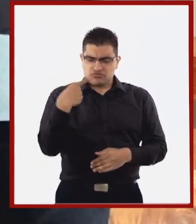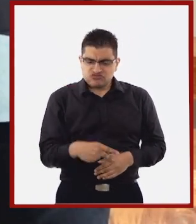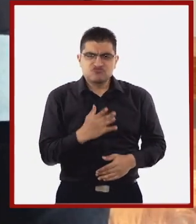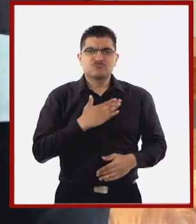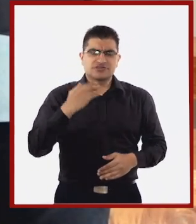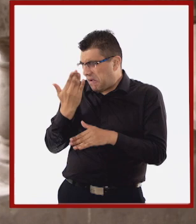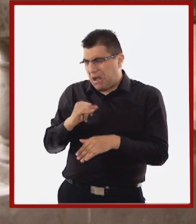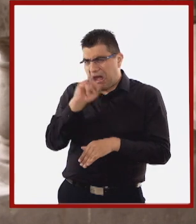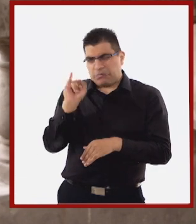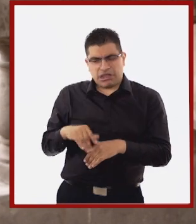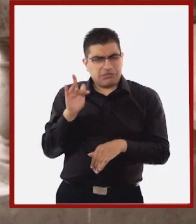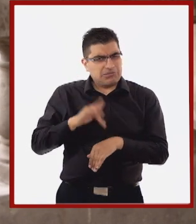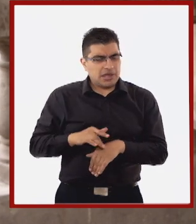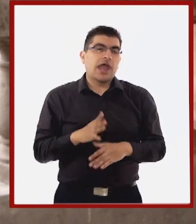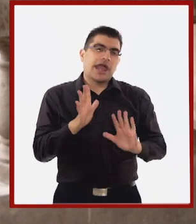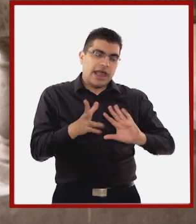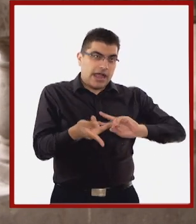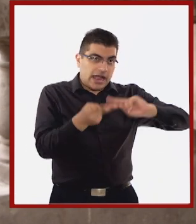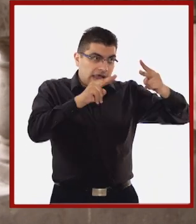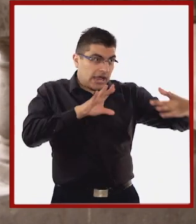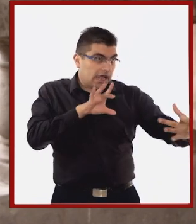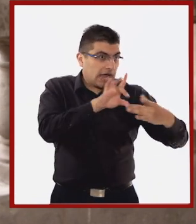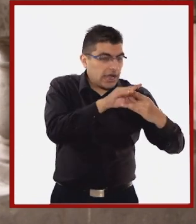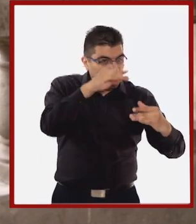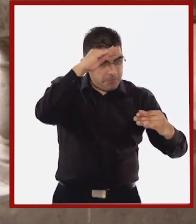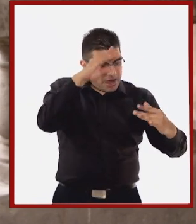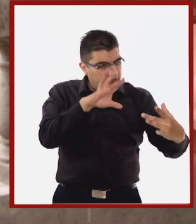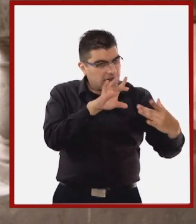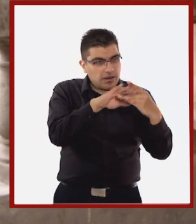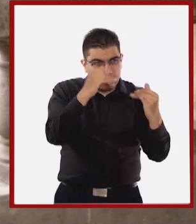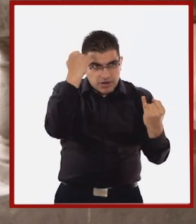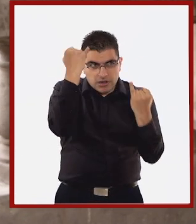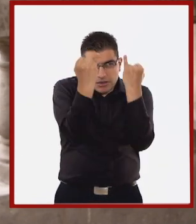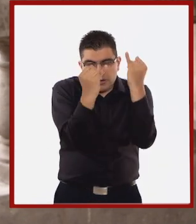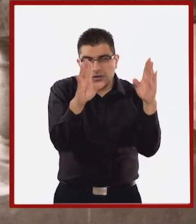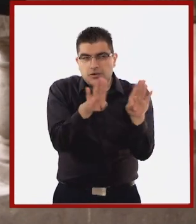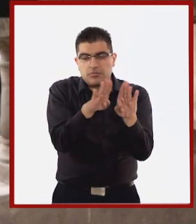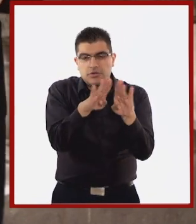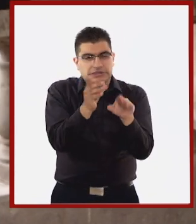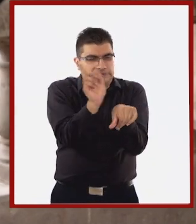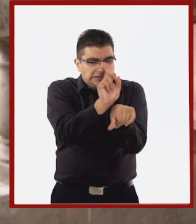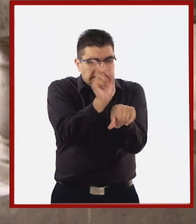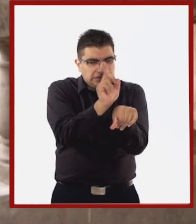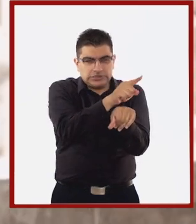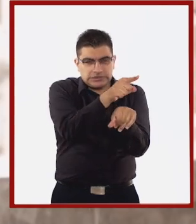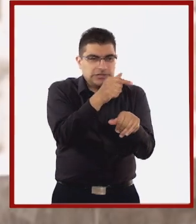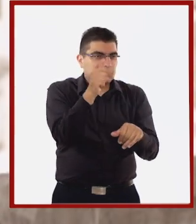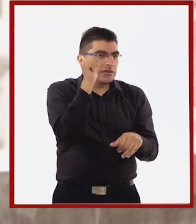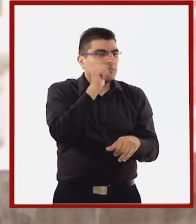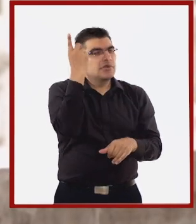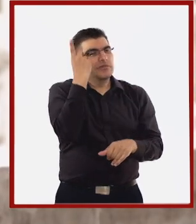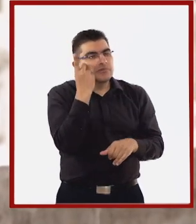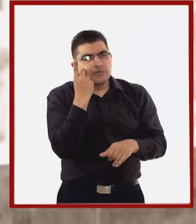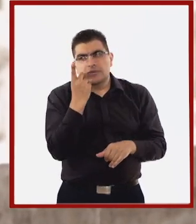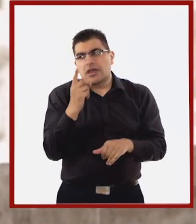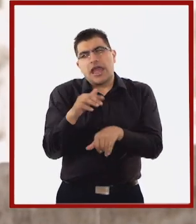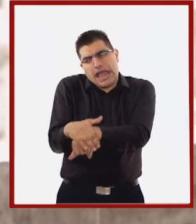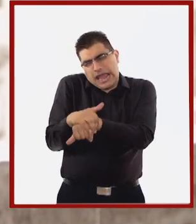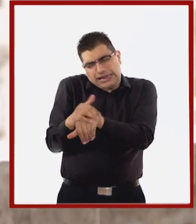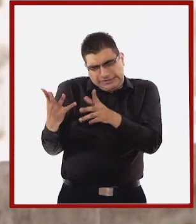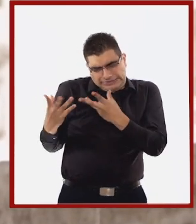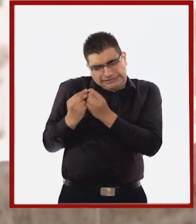nuestros abuelos, de nuestra tierra, es lo que somos. Y entonces así fue como que empezamos en algunas canciones a hablar de esos temas,